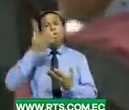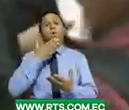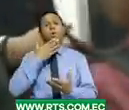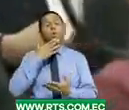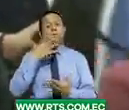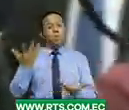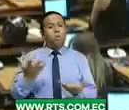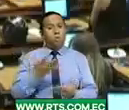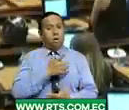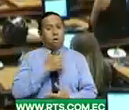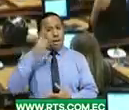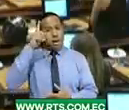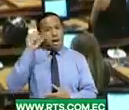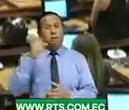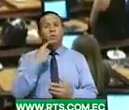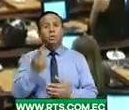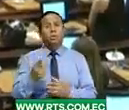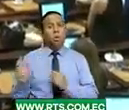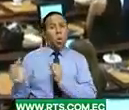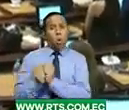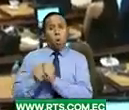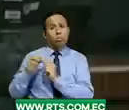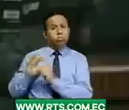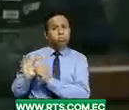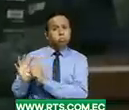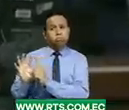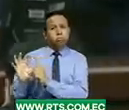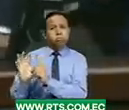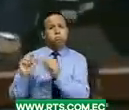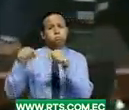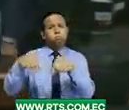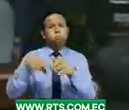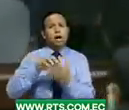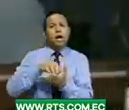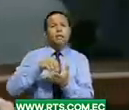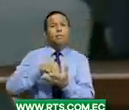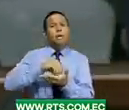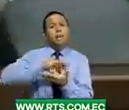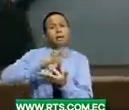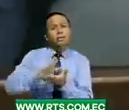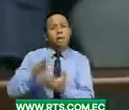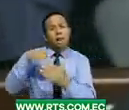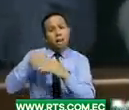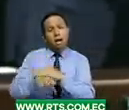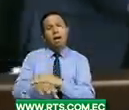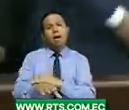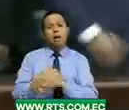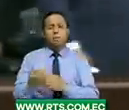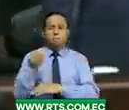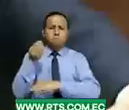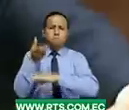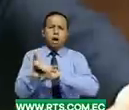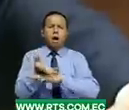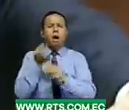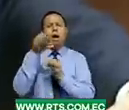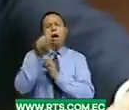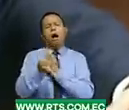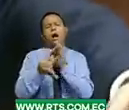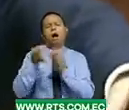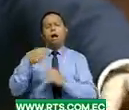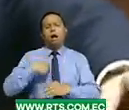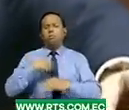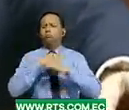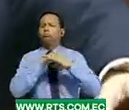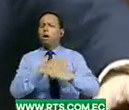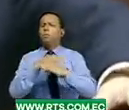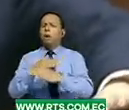compañía de su bancada y su gabinete ministerial, compareció ante el Pleno de la Asamblea Nacional presentando sus alegatos de defensa. Lo hizo